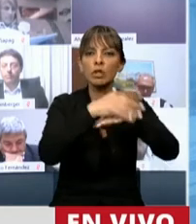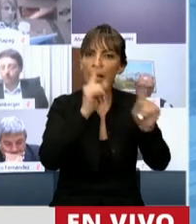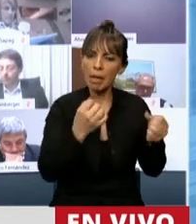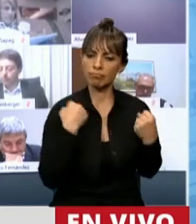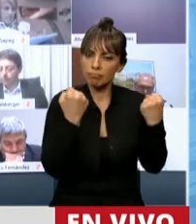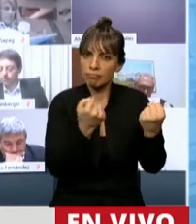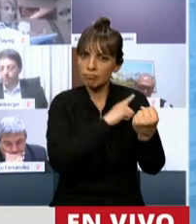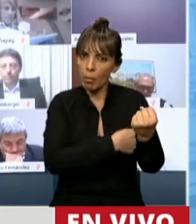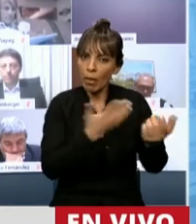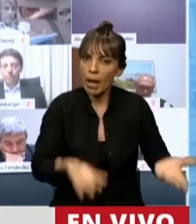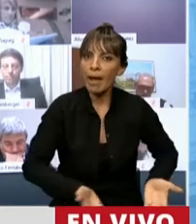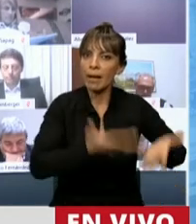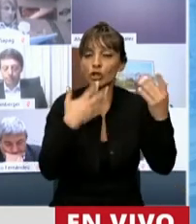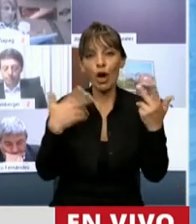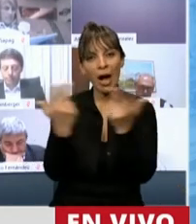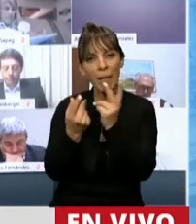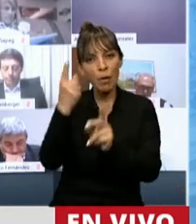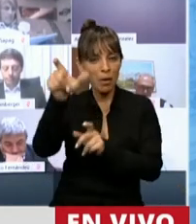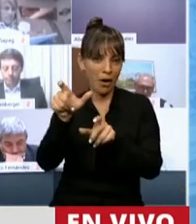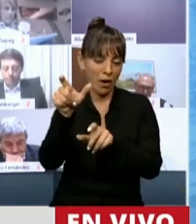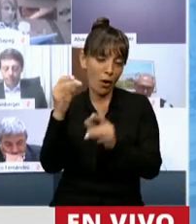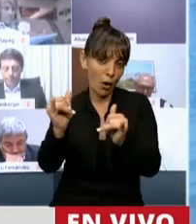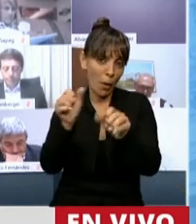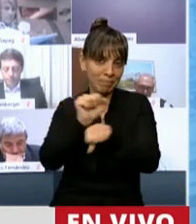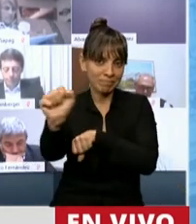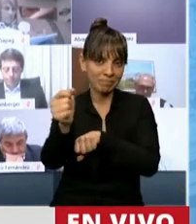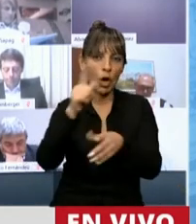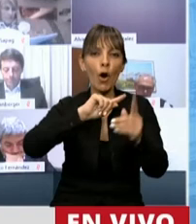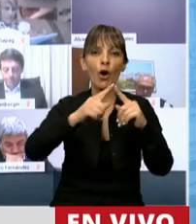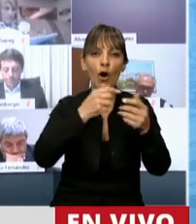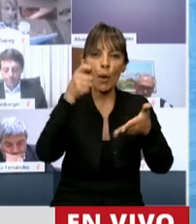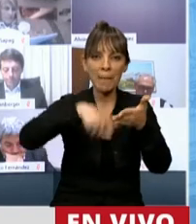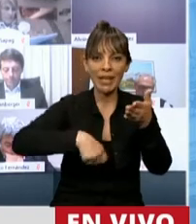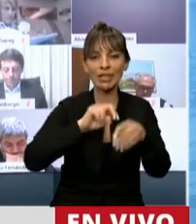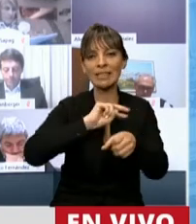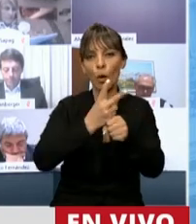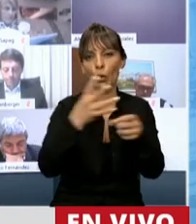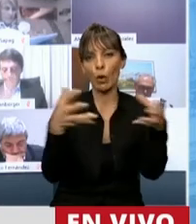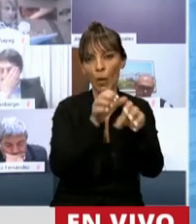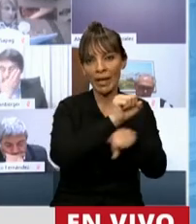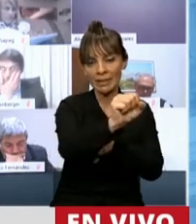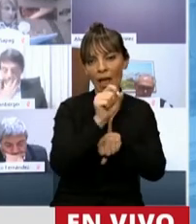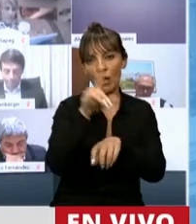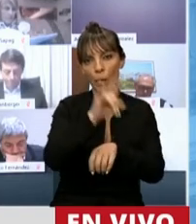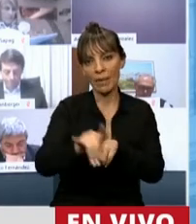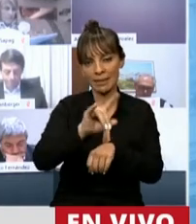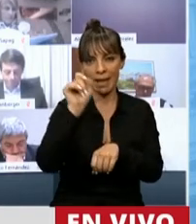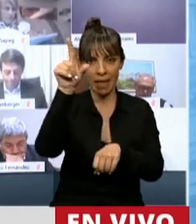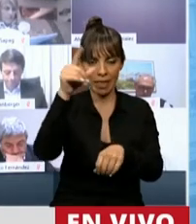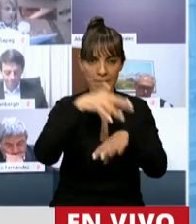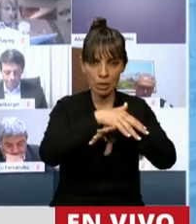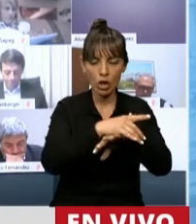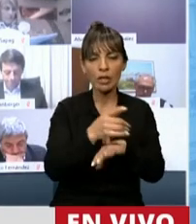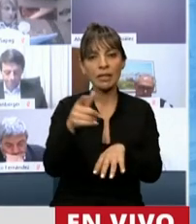los egresados en una firma de convenio que tuvimos en la segunda corte de lanzamiento de la Universidad del Conocimiento, y